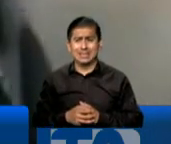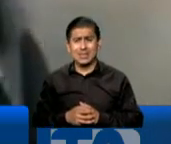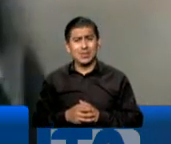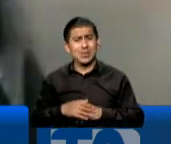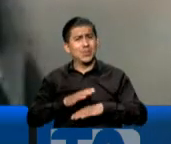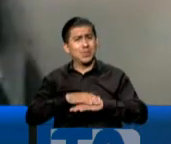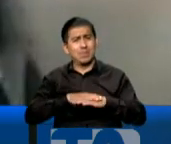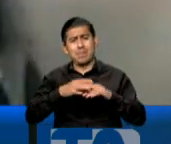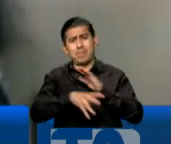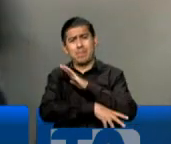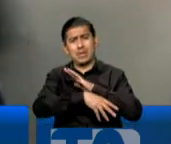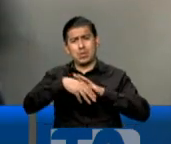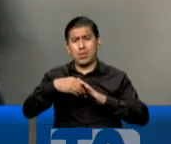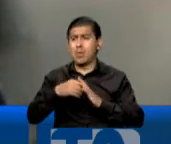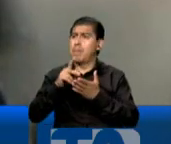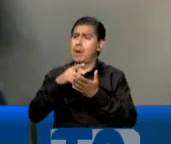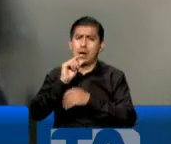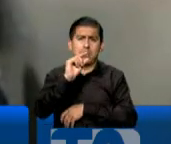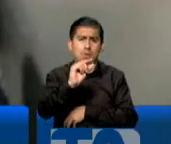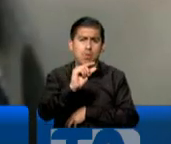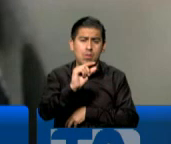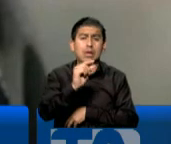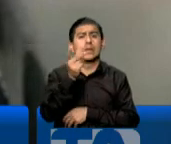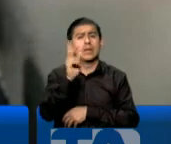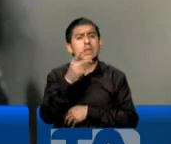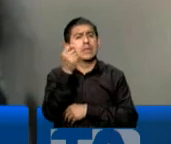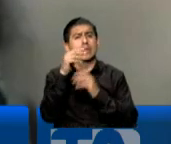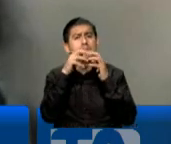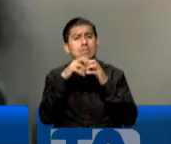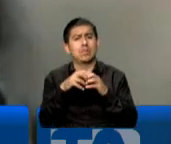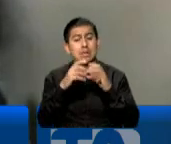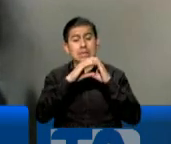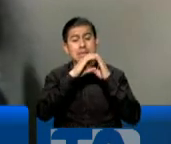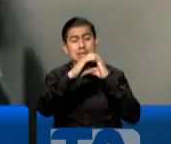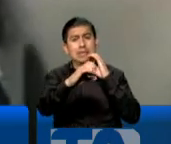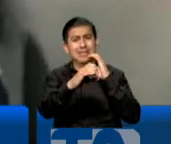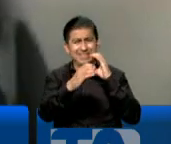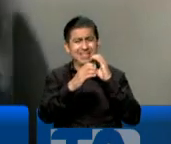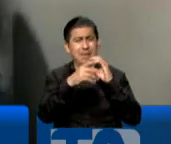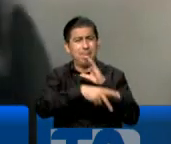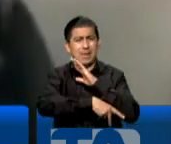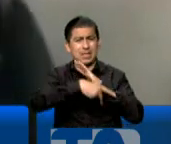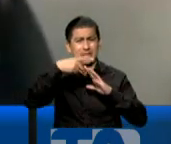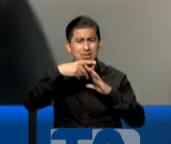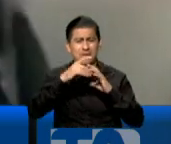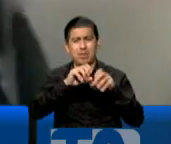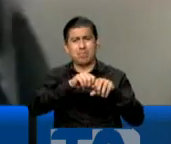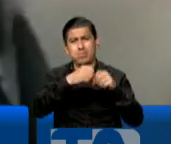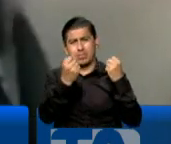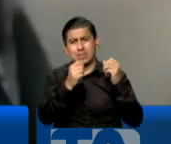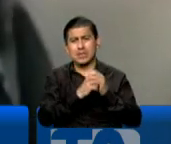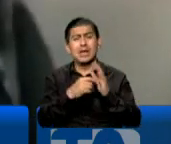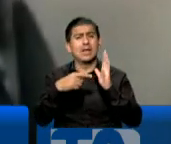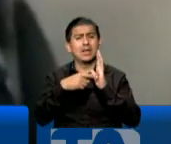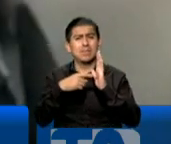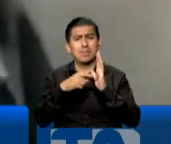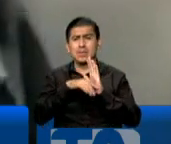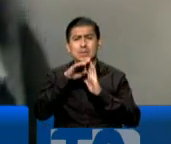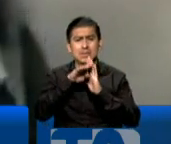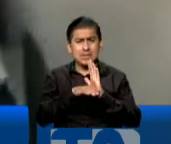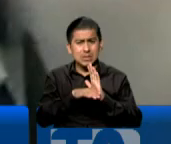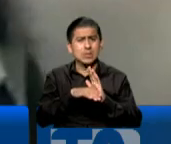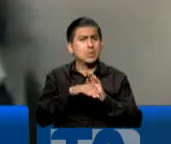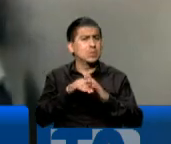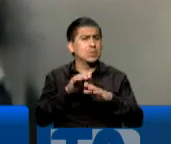por petróleo, por la caída del precio, por la rotura del oleoducto, a la menor recaudación tributaria por